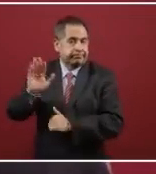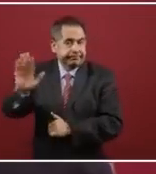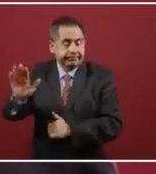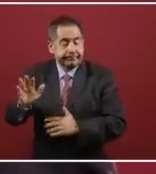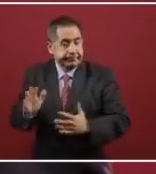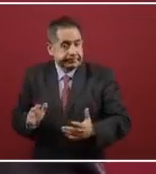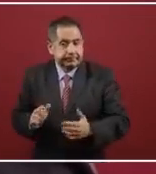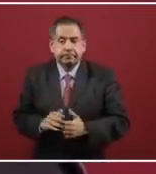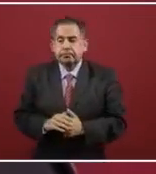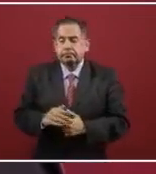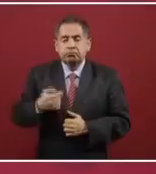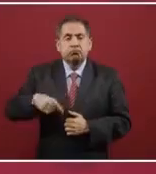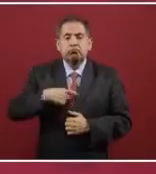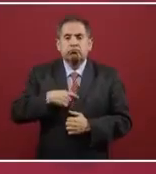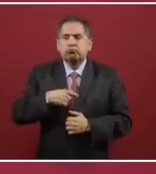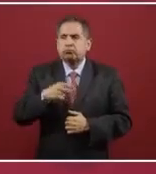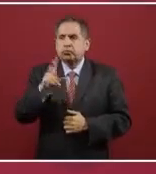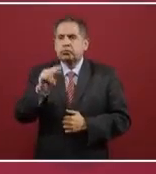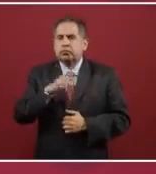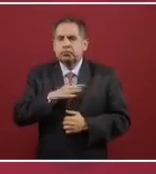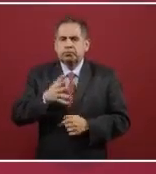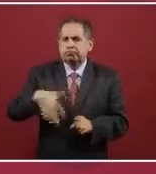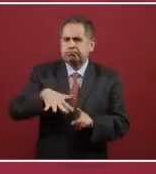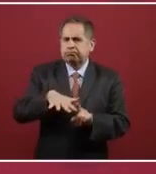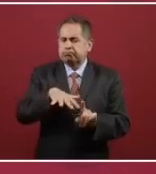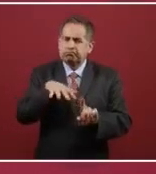nosotros no perseguimos a nadie,